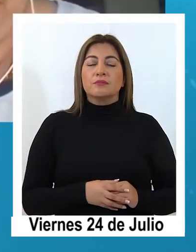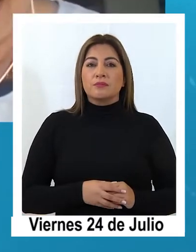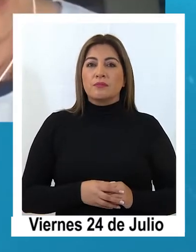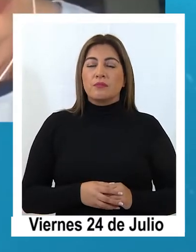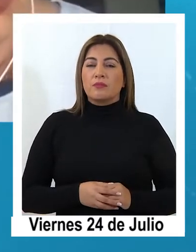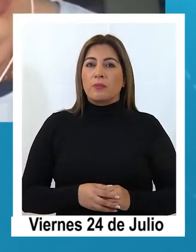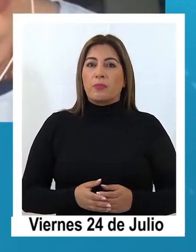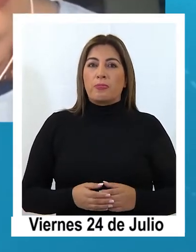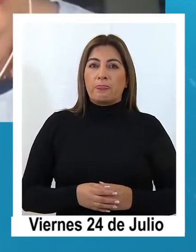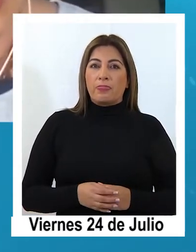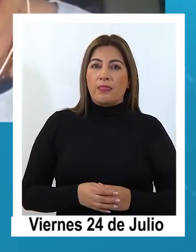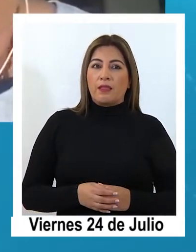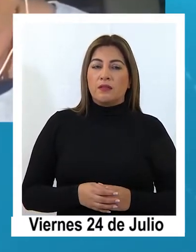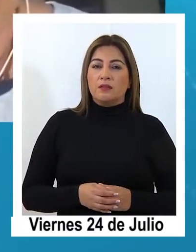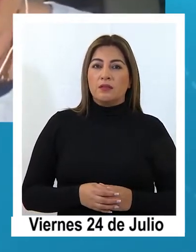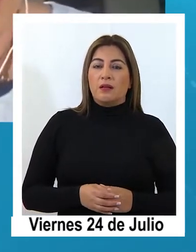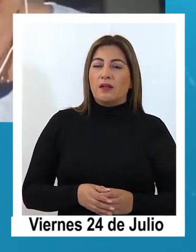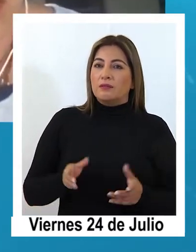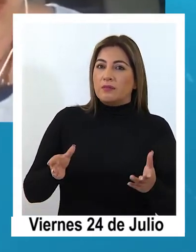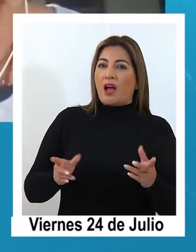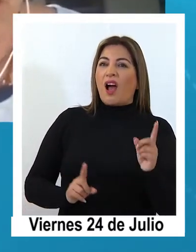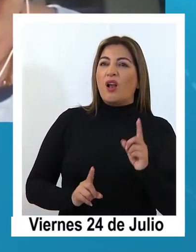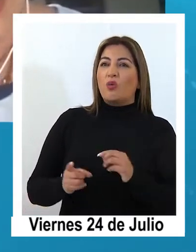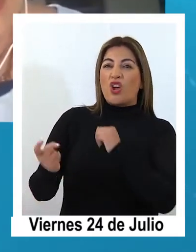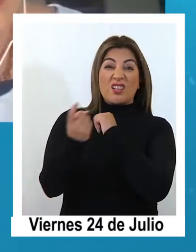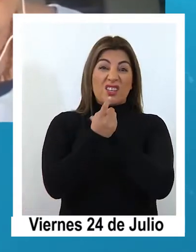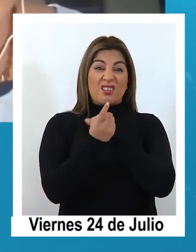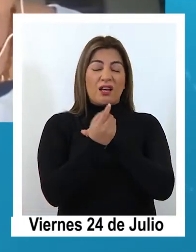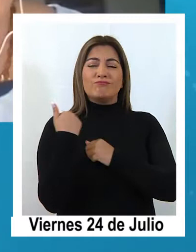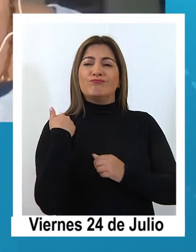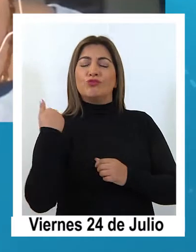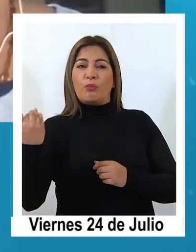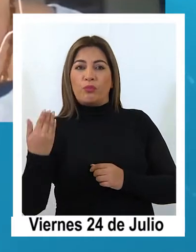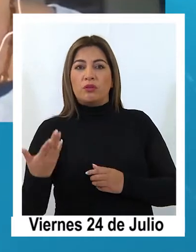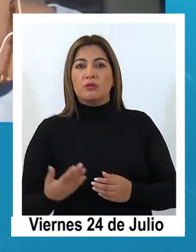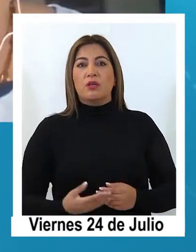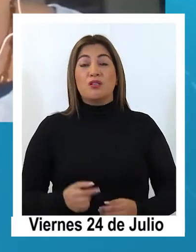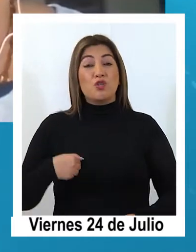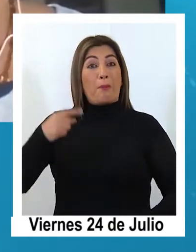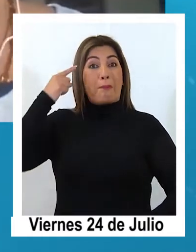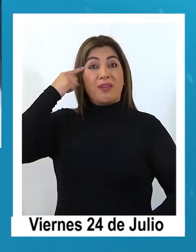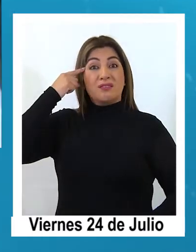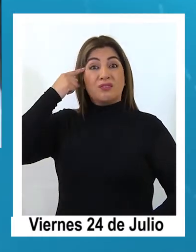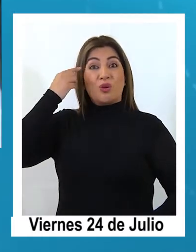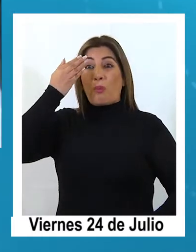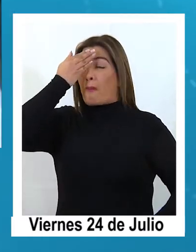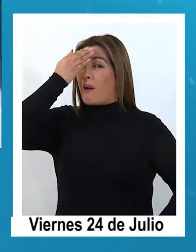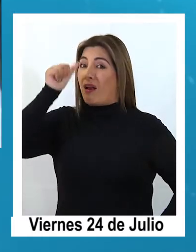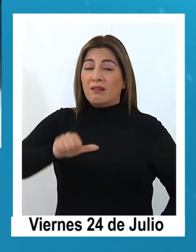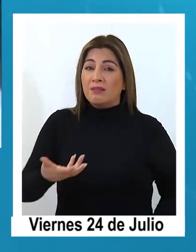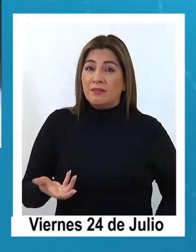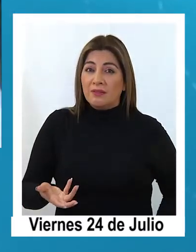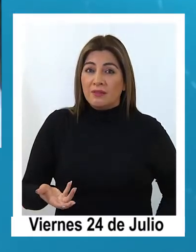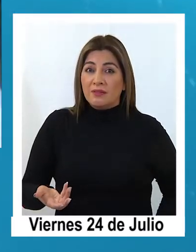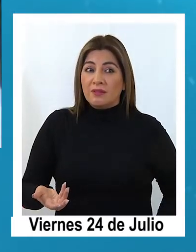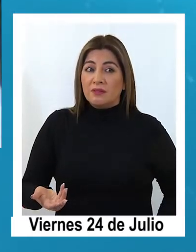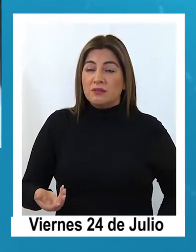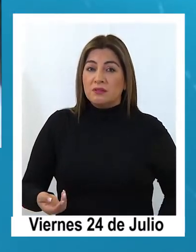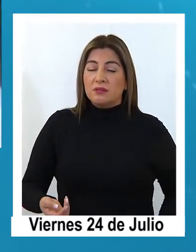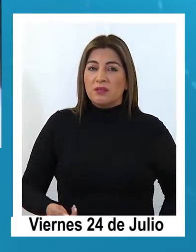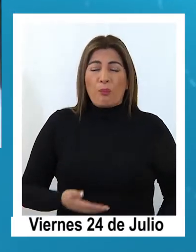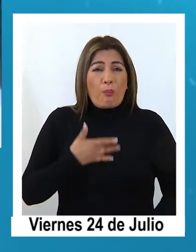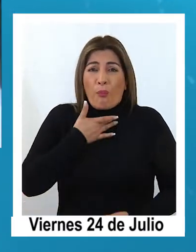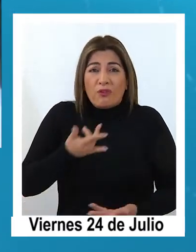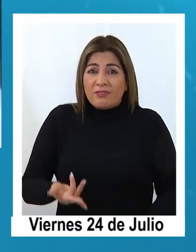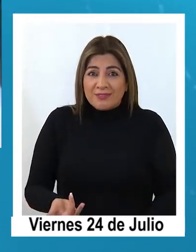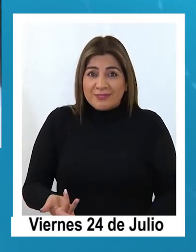a pesar de todas las porturas que se escucharon. Evidentemente es una mala medida. A mí no me cabe duda que es una mala medida. ¿Y por